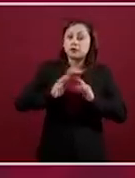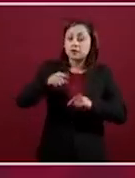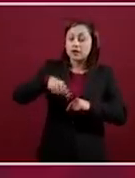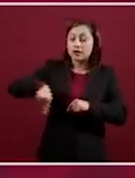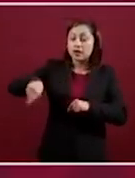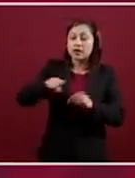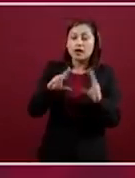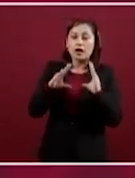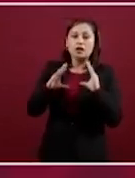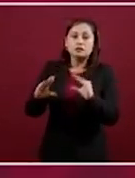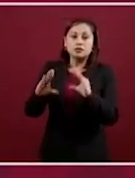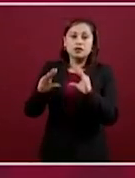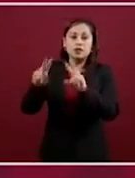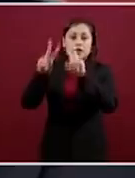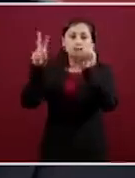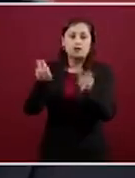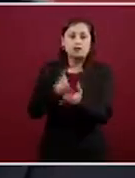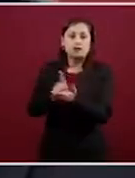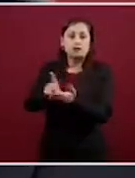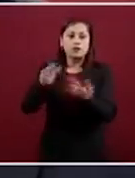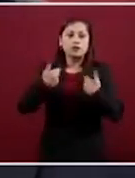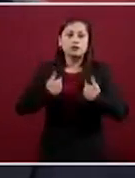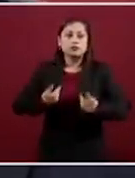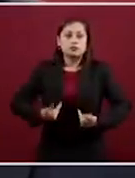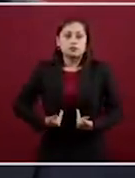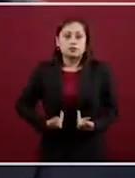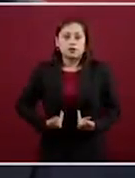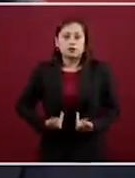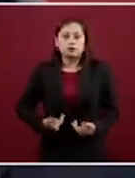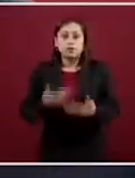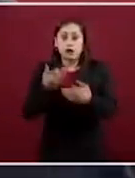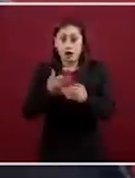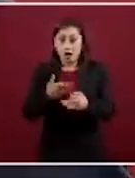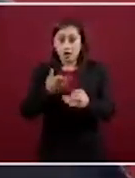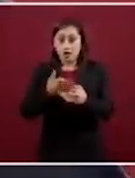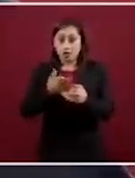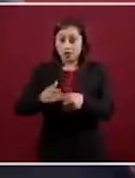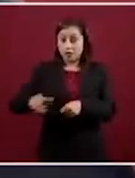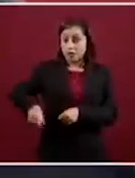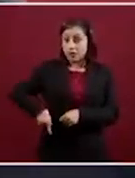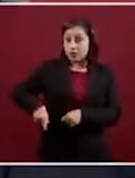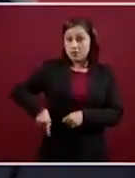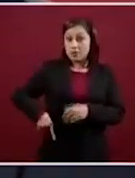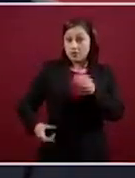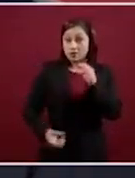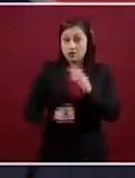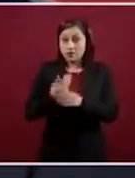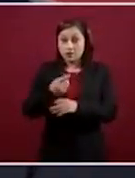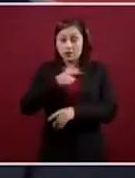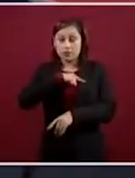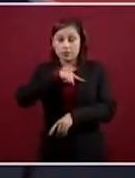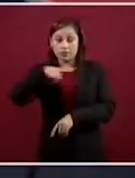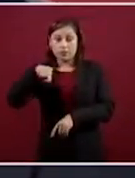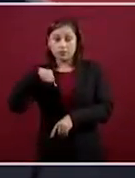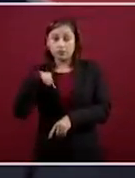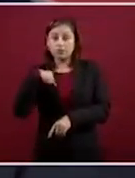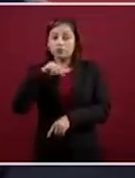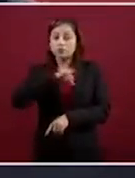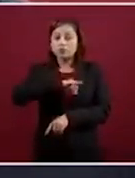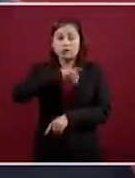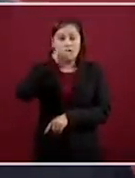en nuestro gobierno no se ha utilizado ni se utilizará a la fuerza pública